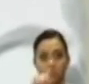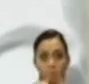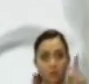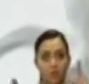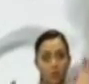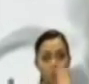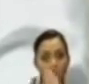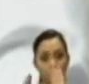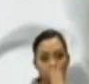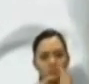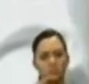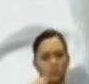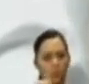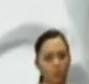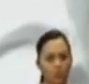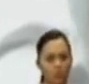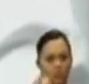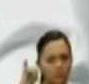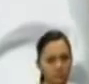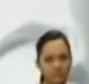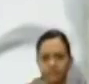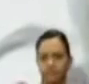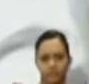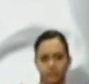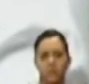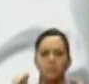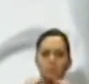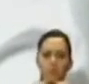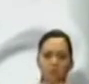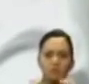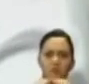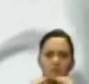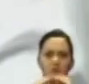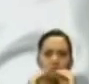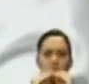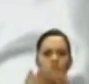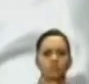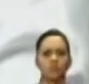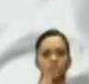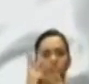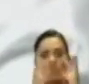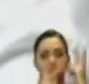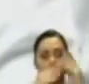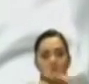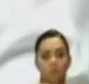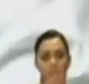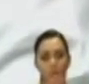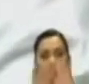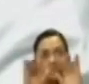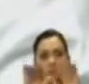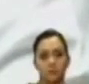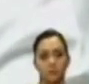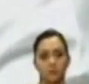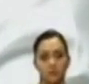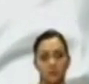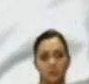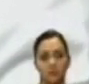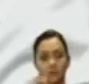quedaron más dudas que certezas en torno a las visitas que hicieron a las instalaciones de la SENAI.